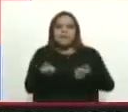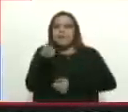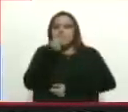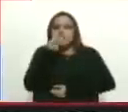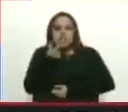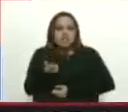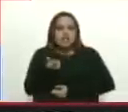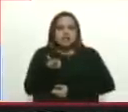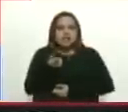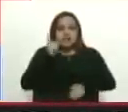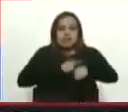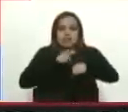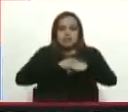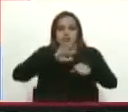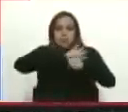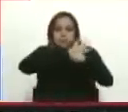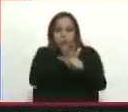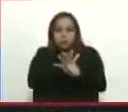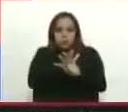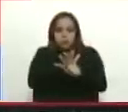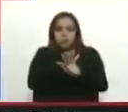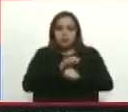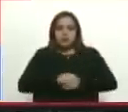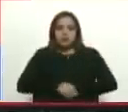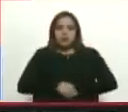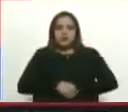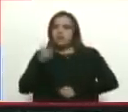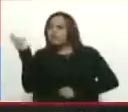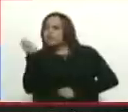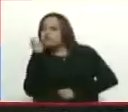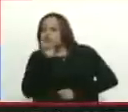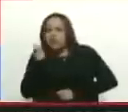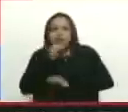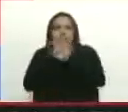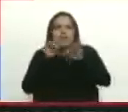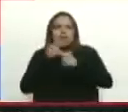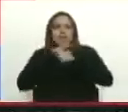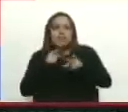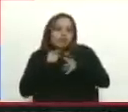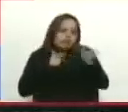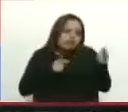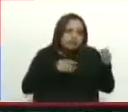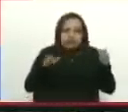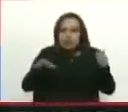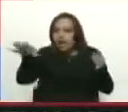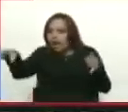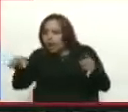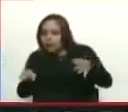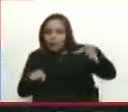medicinas en la pandemia. Y hubo necesidad de buscar las vías alternas para traer la medicina a Venezuela.